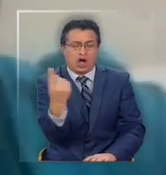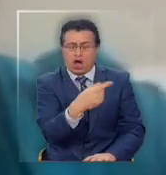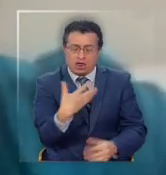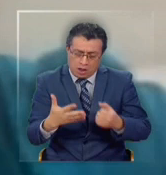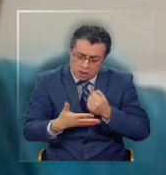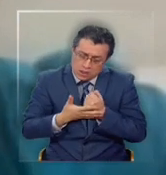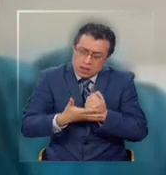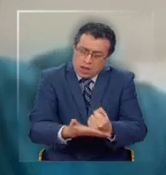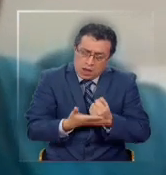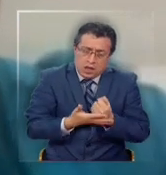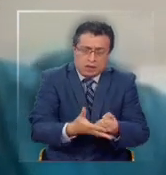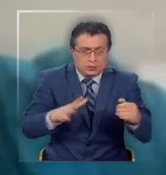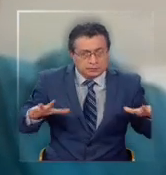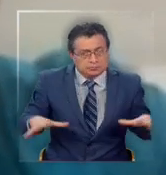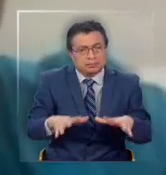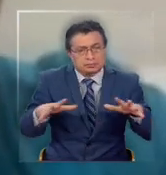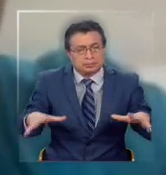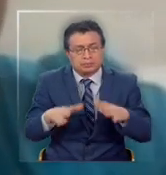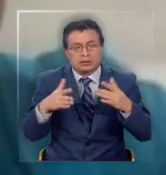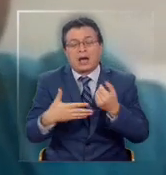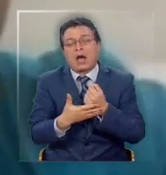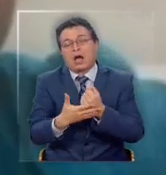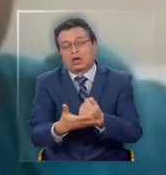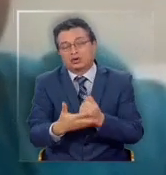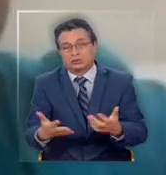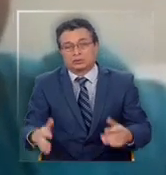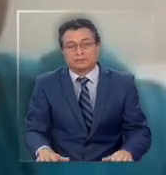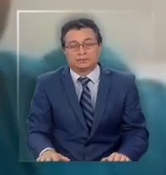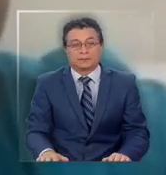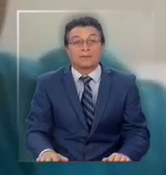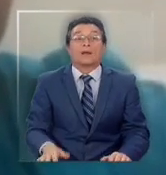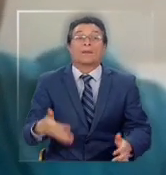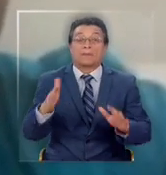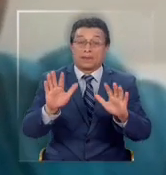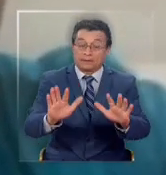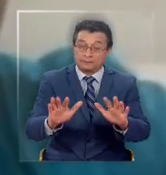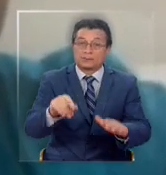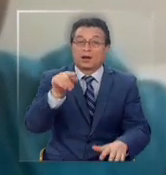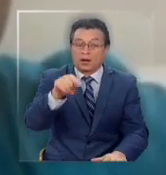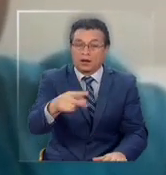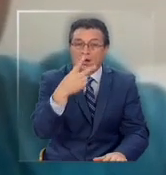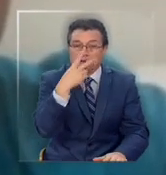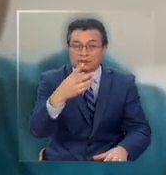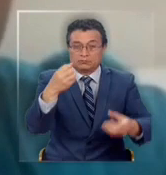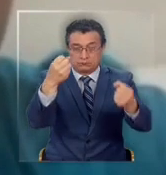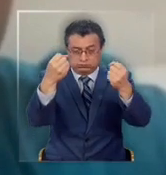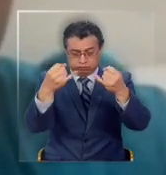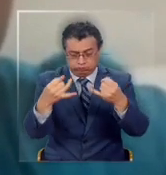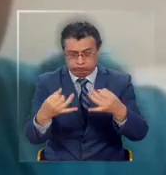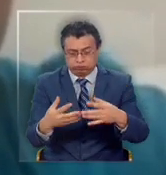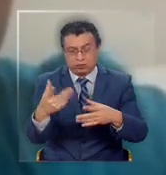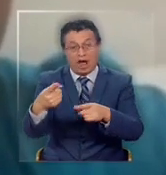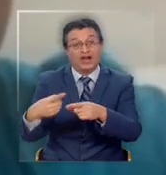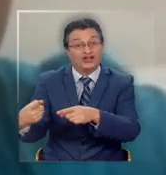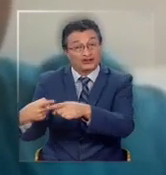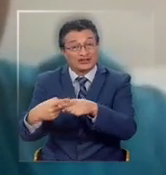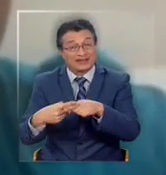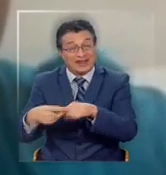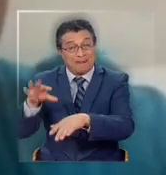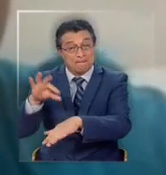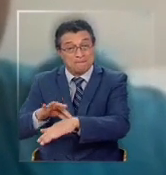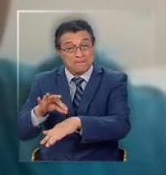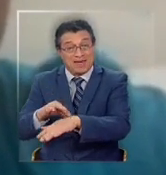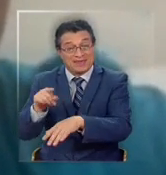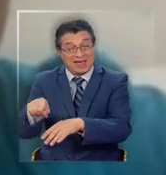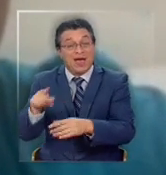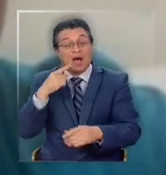todo su esfuerzo para poder llegar a toda la población. Ahora, doctor, si nosotros vemos las cifras que entrega la Sociedad de Medicina Intensiva día a